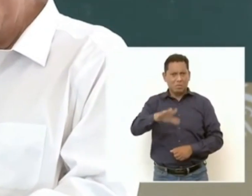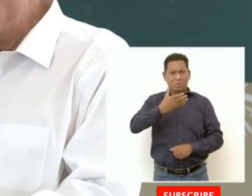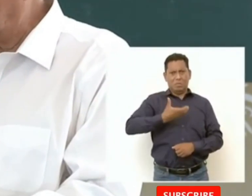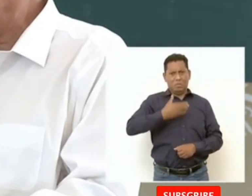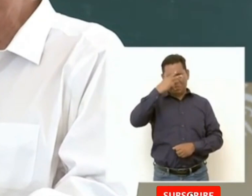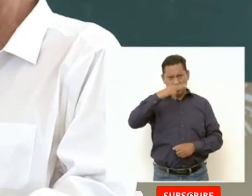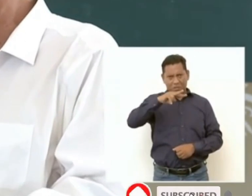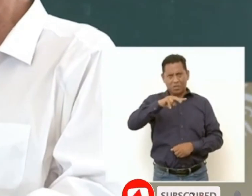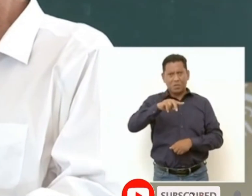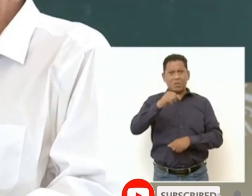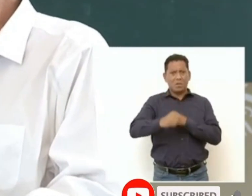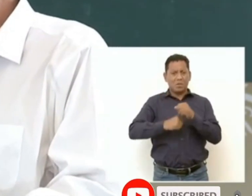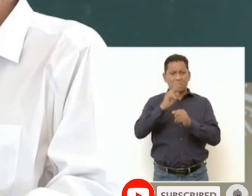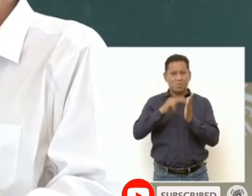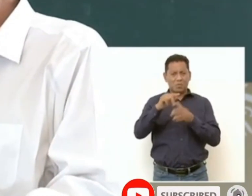después del 12,